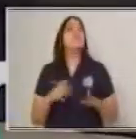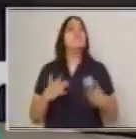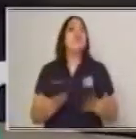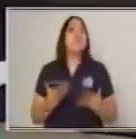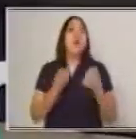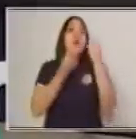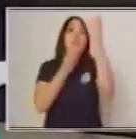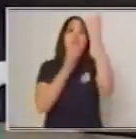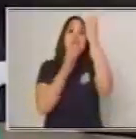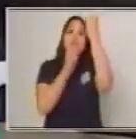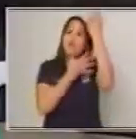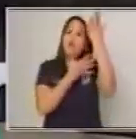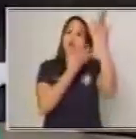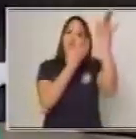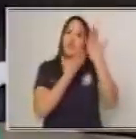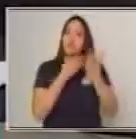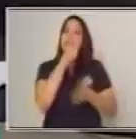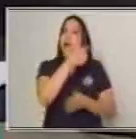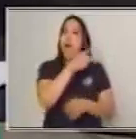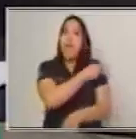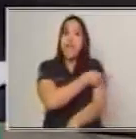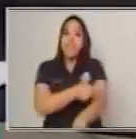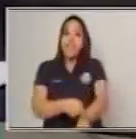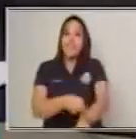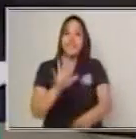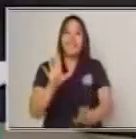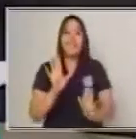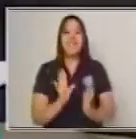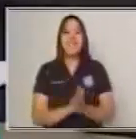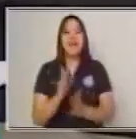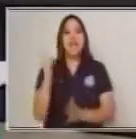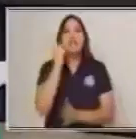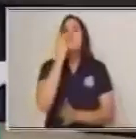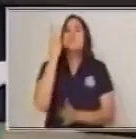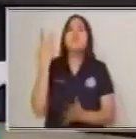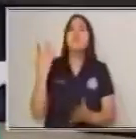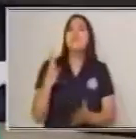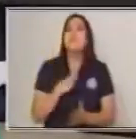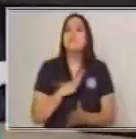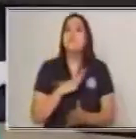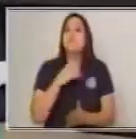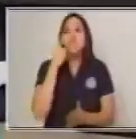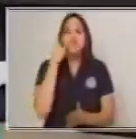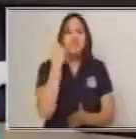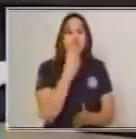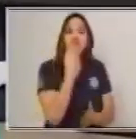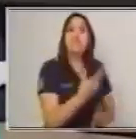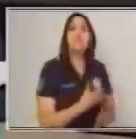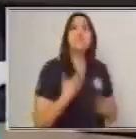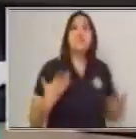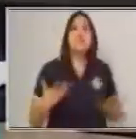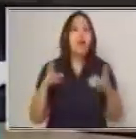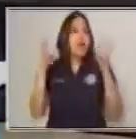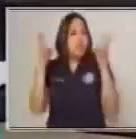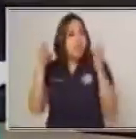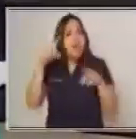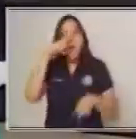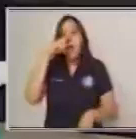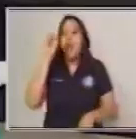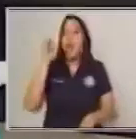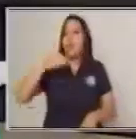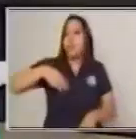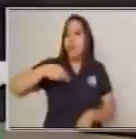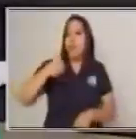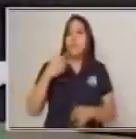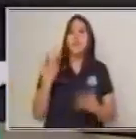la información que nos da la historia. Y lo primero que tenemos que buscar es el tema. ¿Será